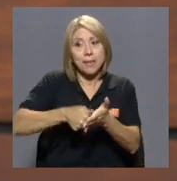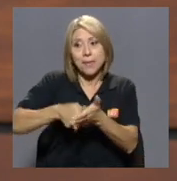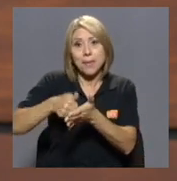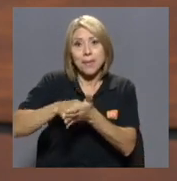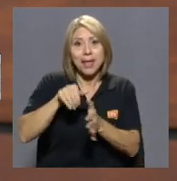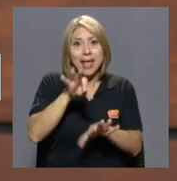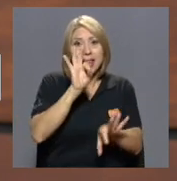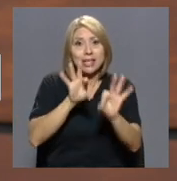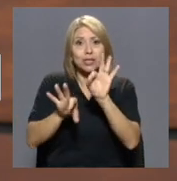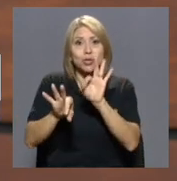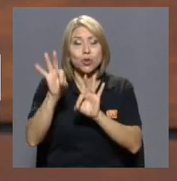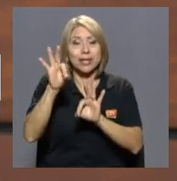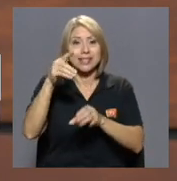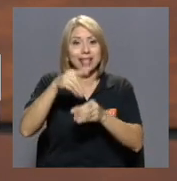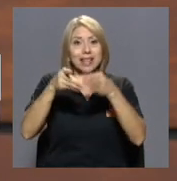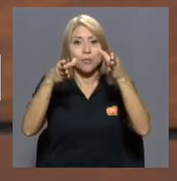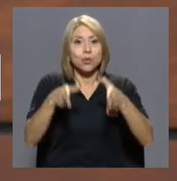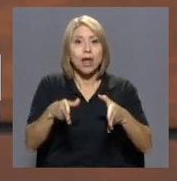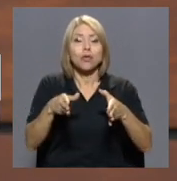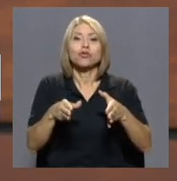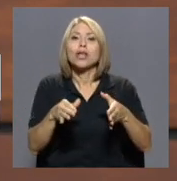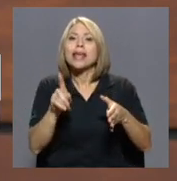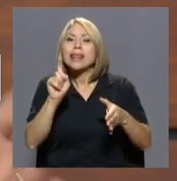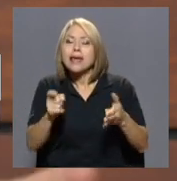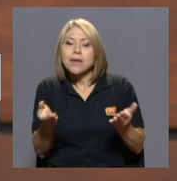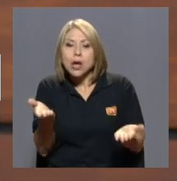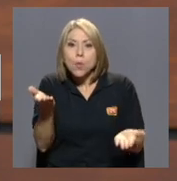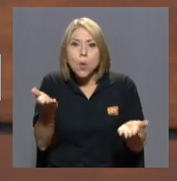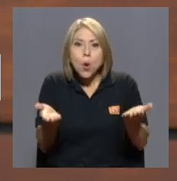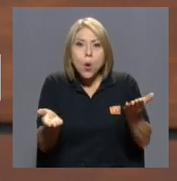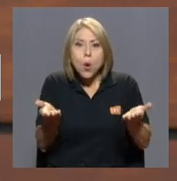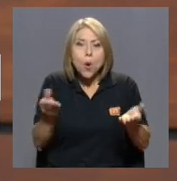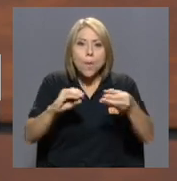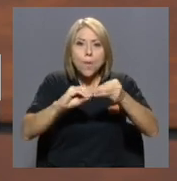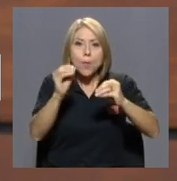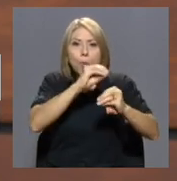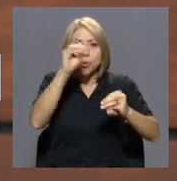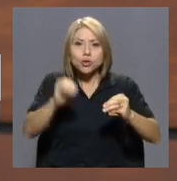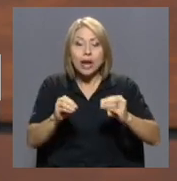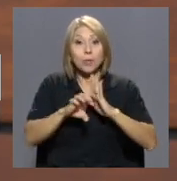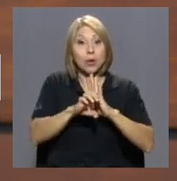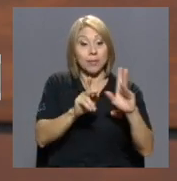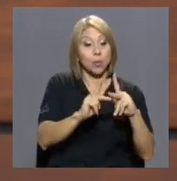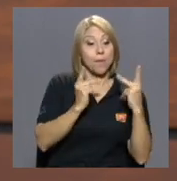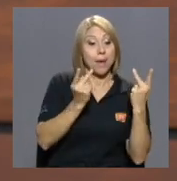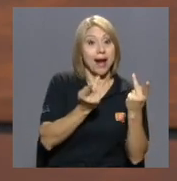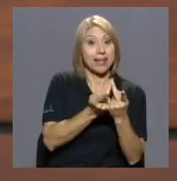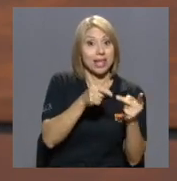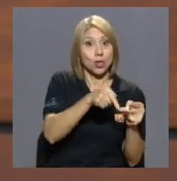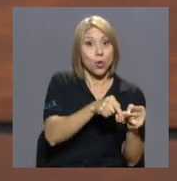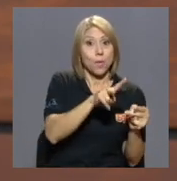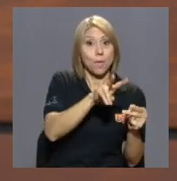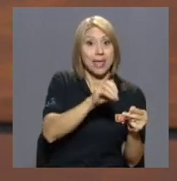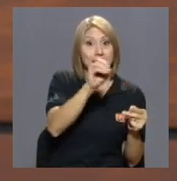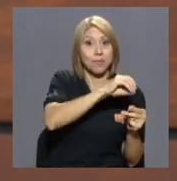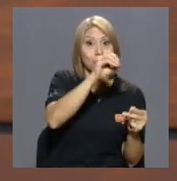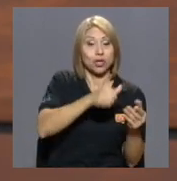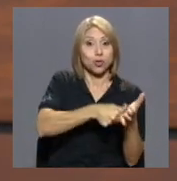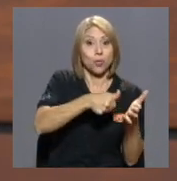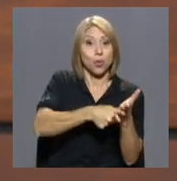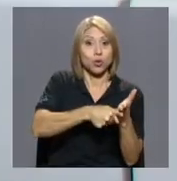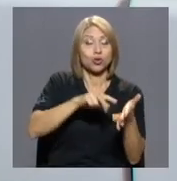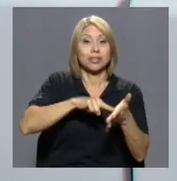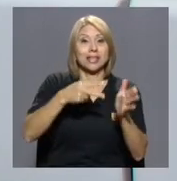llama proporcional. Así es. Eso quiere decir que si un partido recibe el 20% de los votos, va a tener el 20% de los